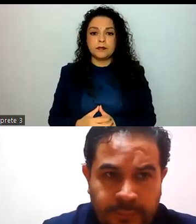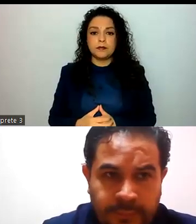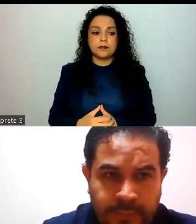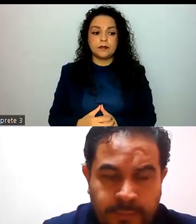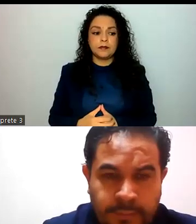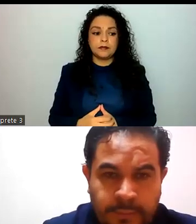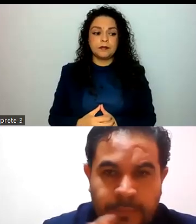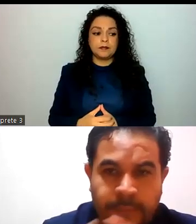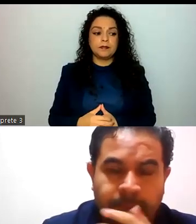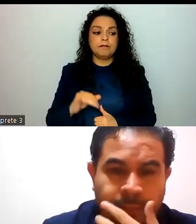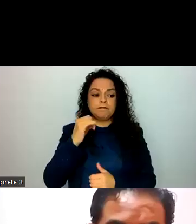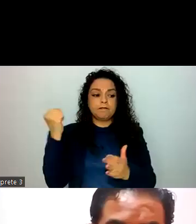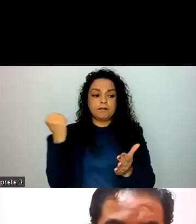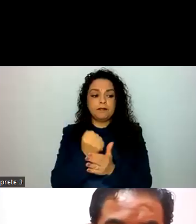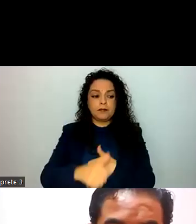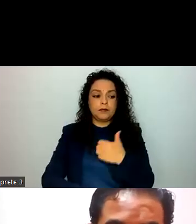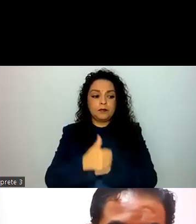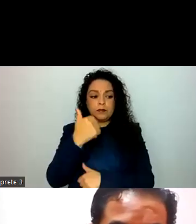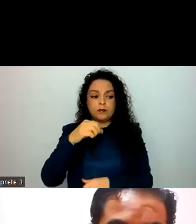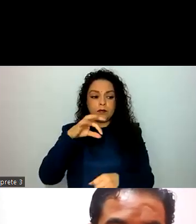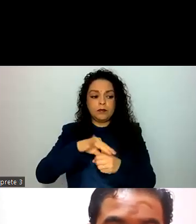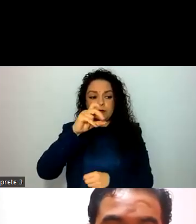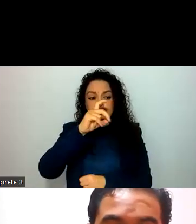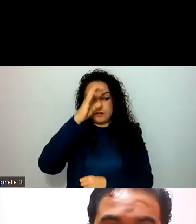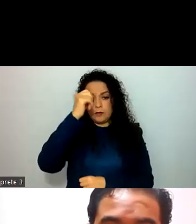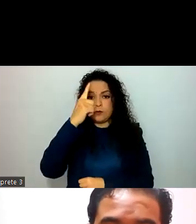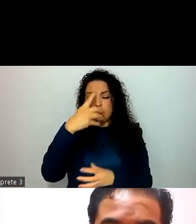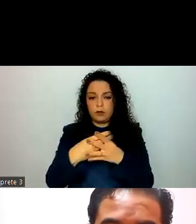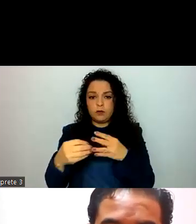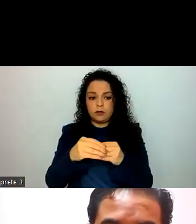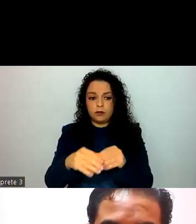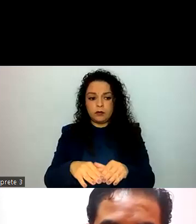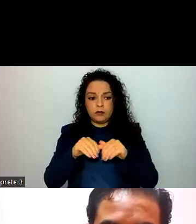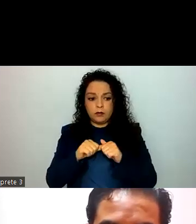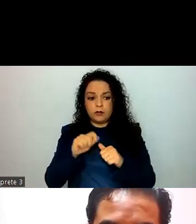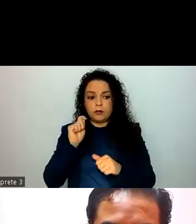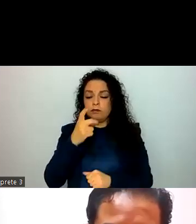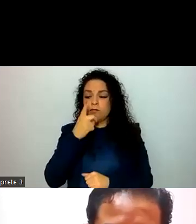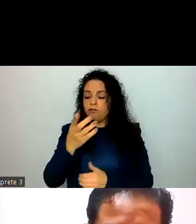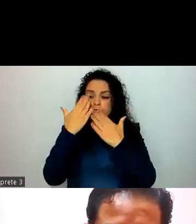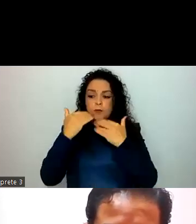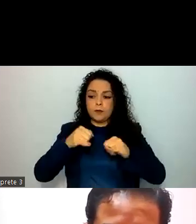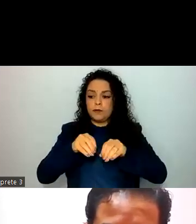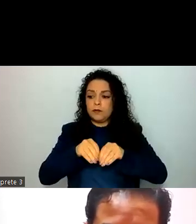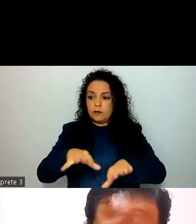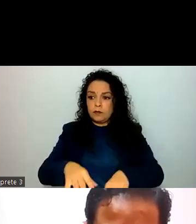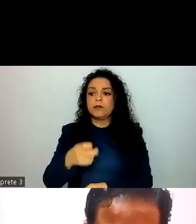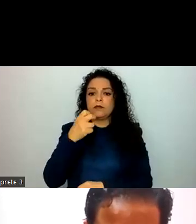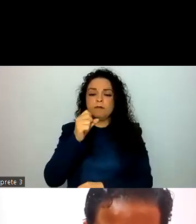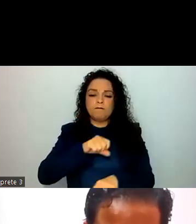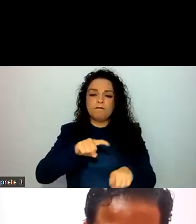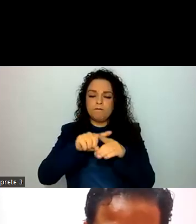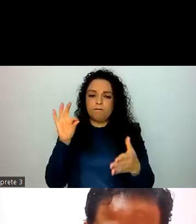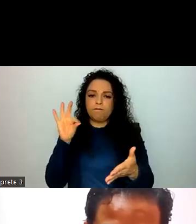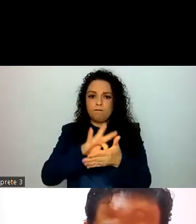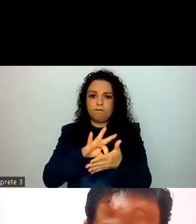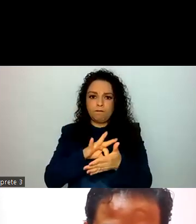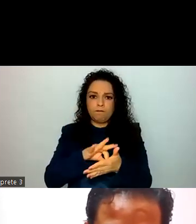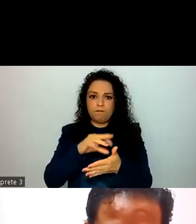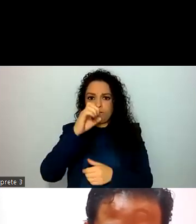Presidente, se aprueba por 11 votos a favor y una abstención la declaratoria de inexistencia y por consiguiente el acuerdo. Acuerdo